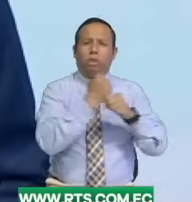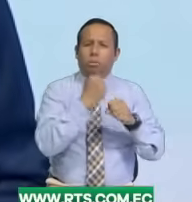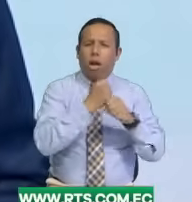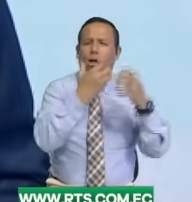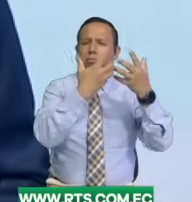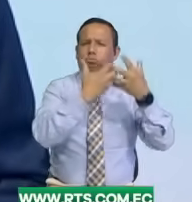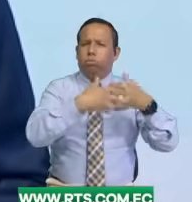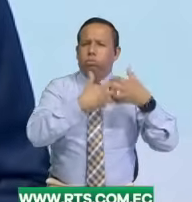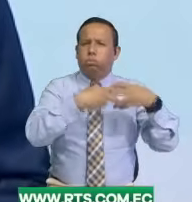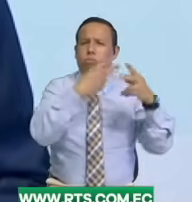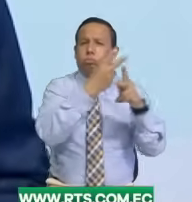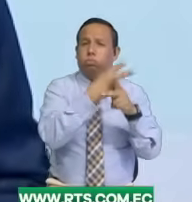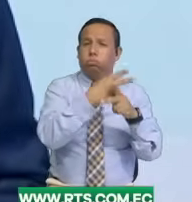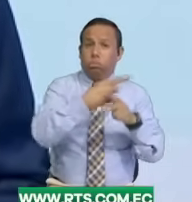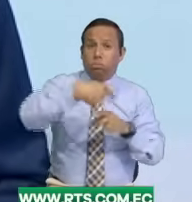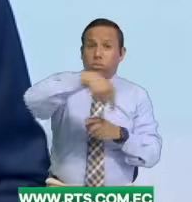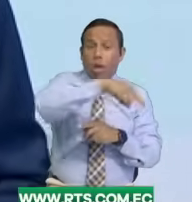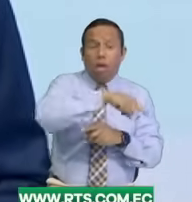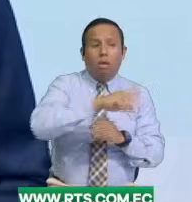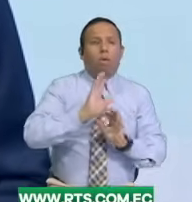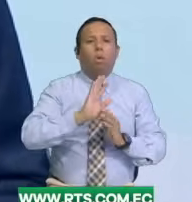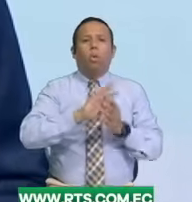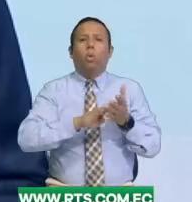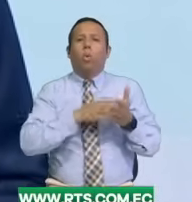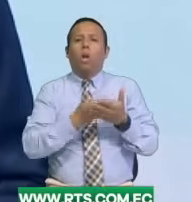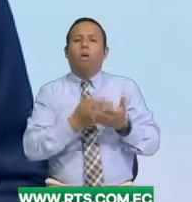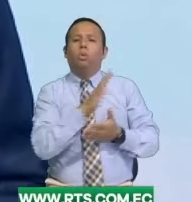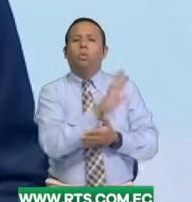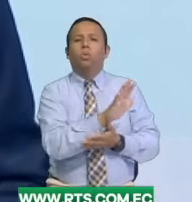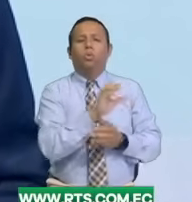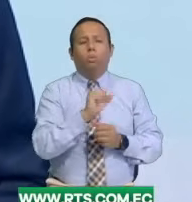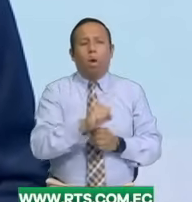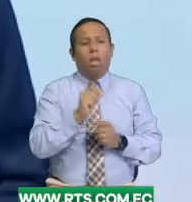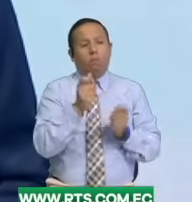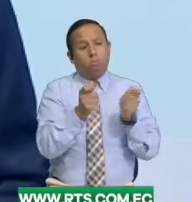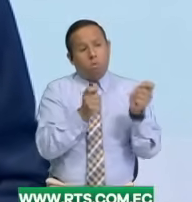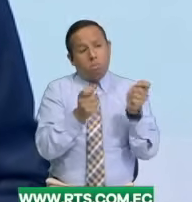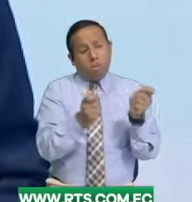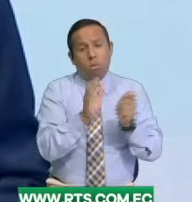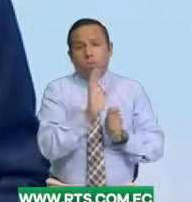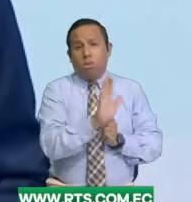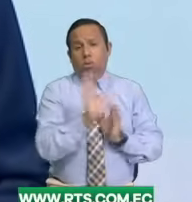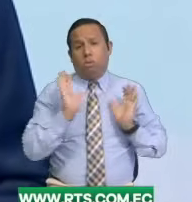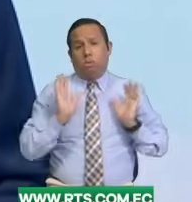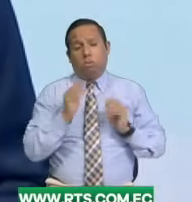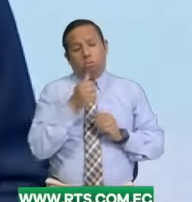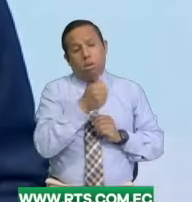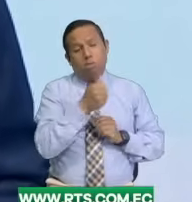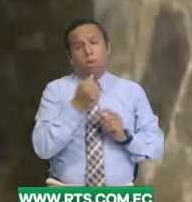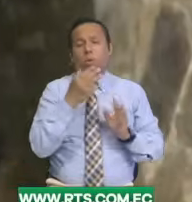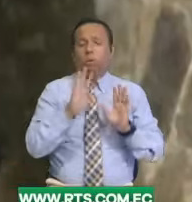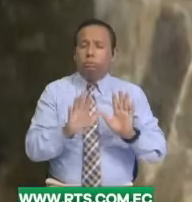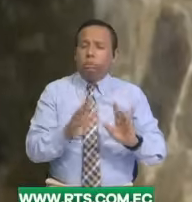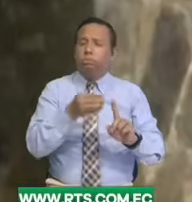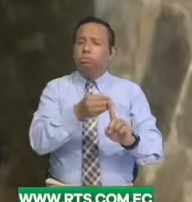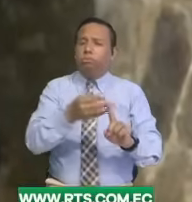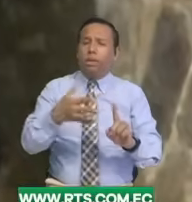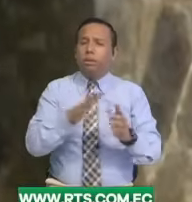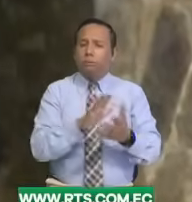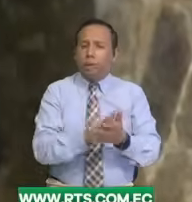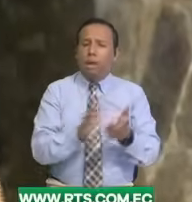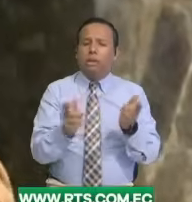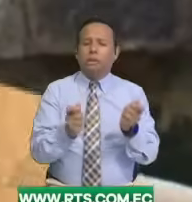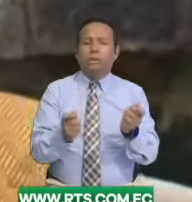diferenciado que les permitirá cumplir con su cuota de ahorro, tratando de minimizar el impacto.